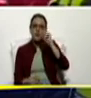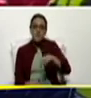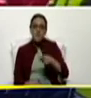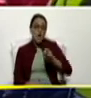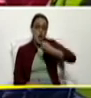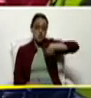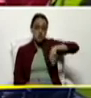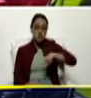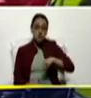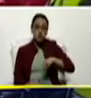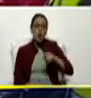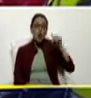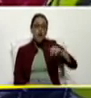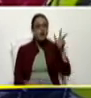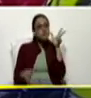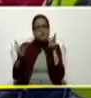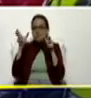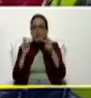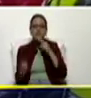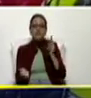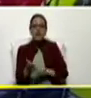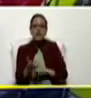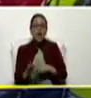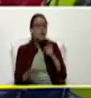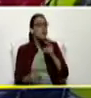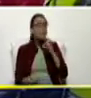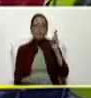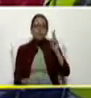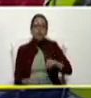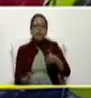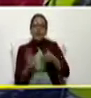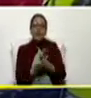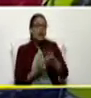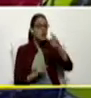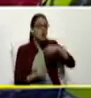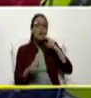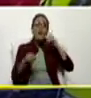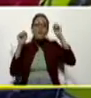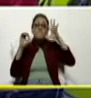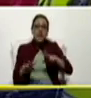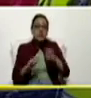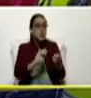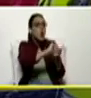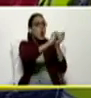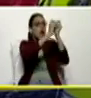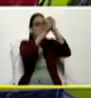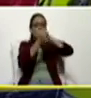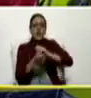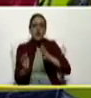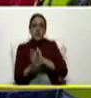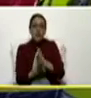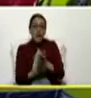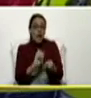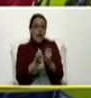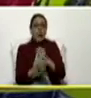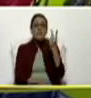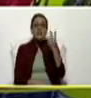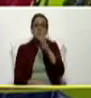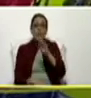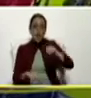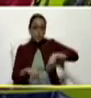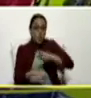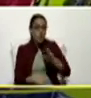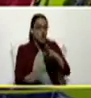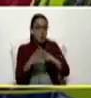escuchado verdaderamente bendiciones que ha transformado una realidad en menos de 24 horas donde